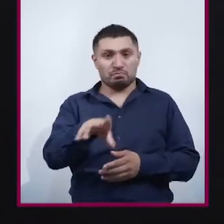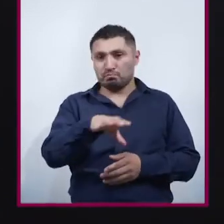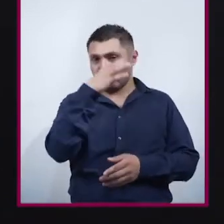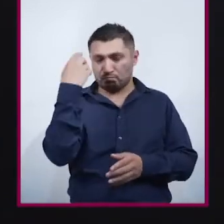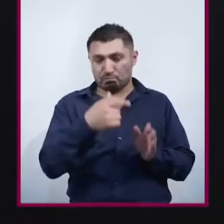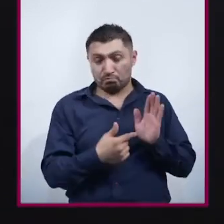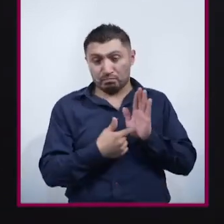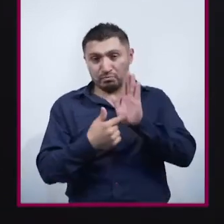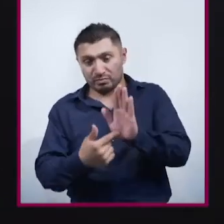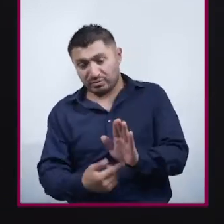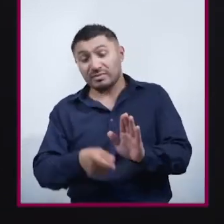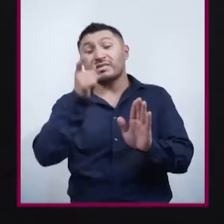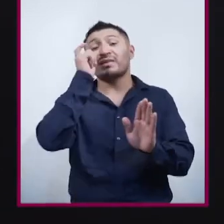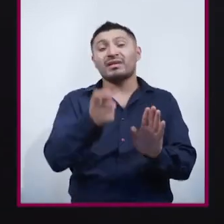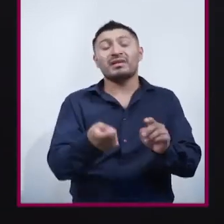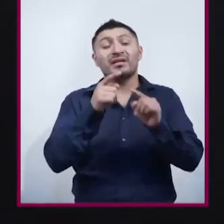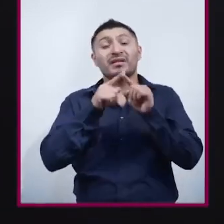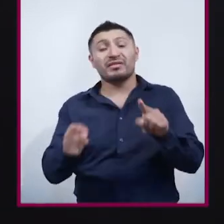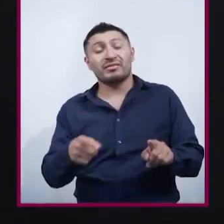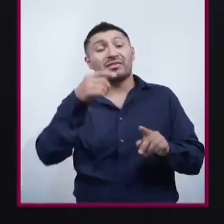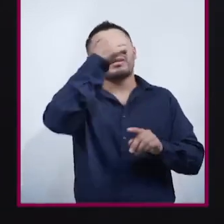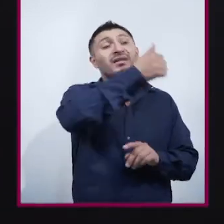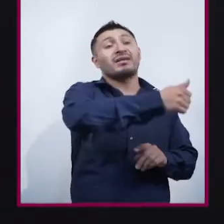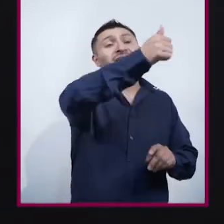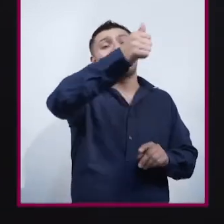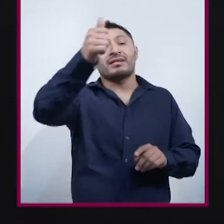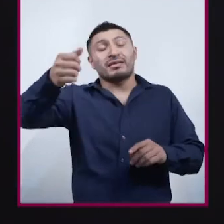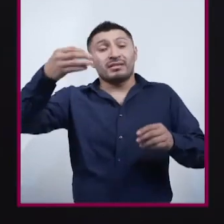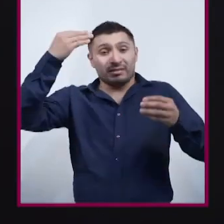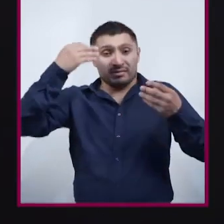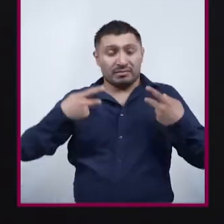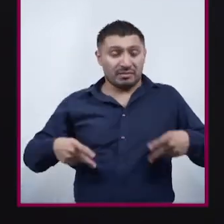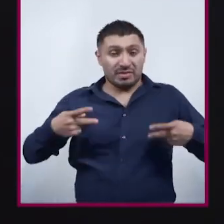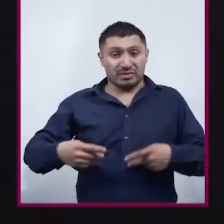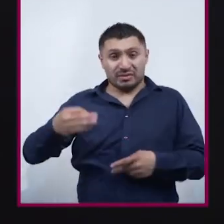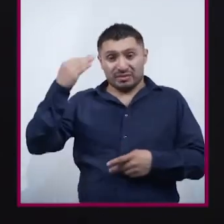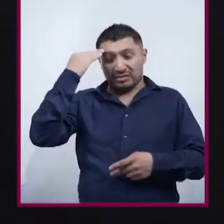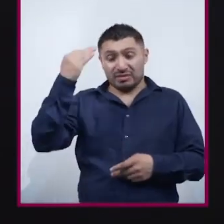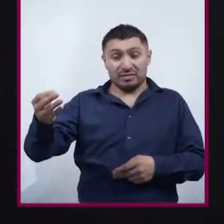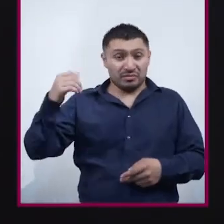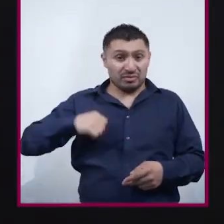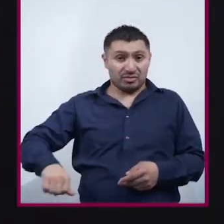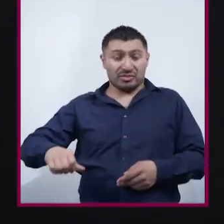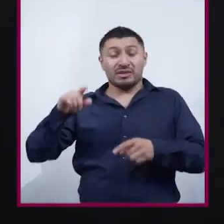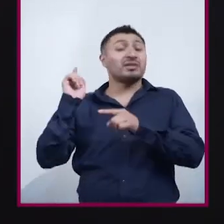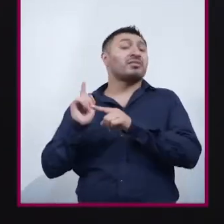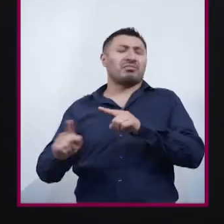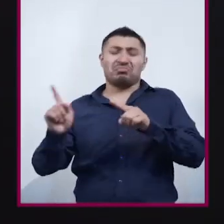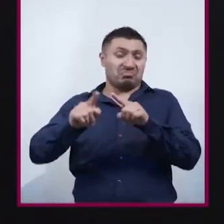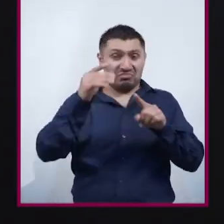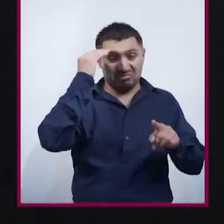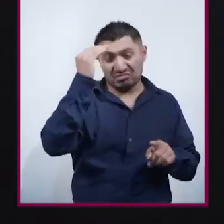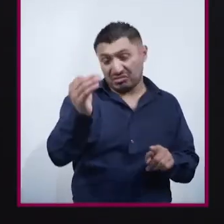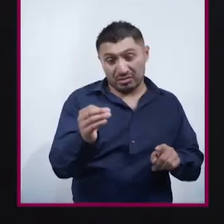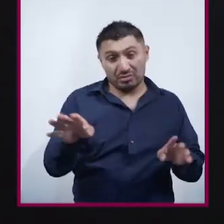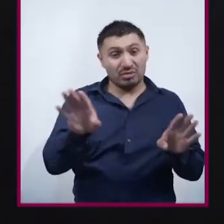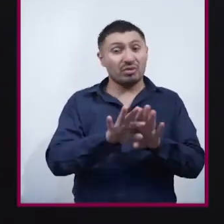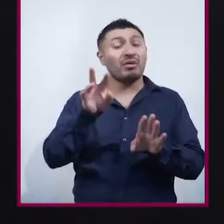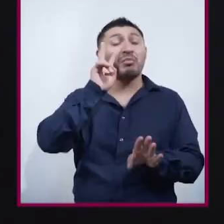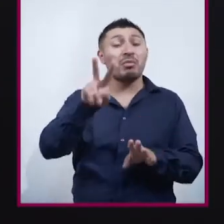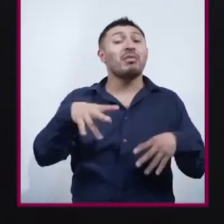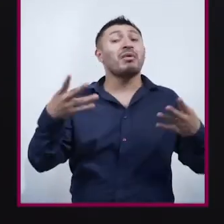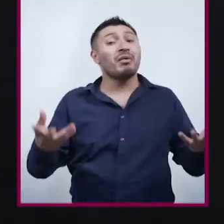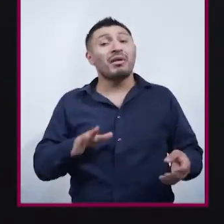misma fotografía tiene un significado diferente en individuos de la misma época y en individuos de distintas épocas.